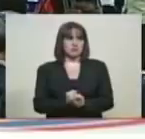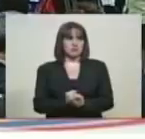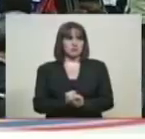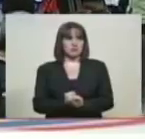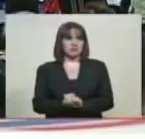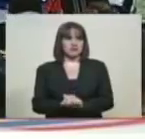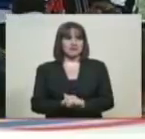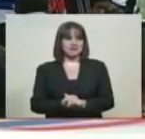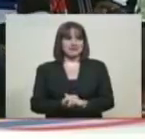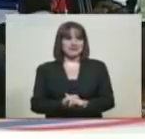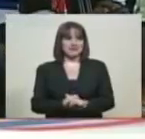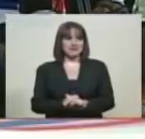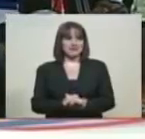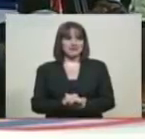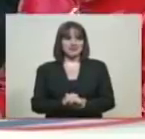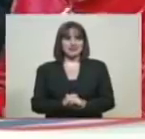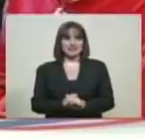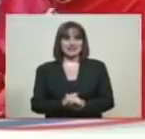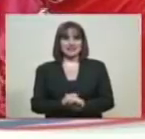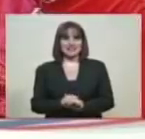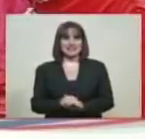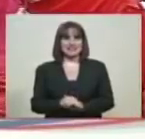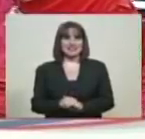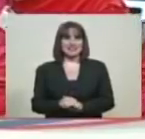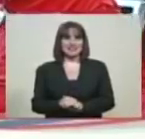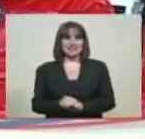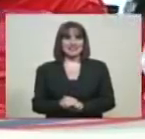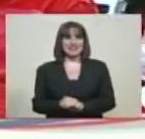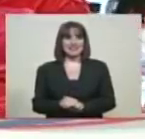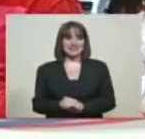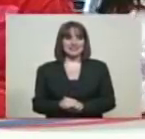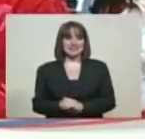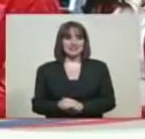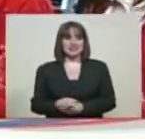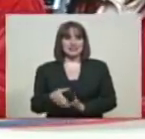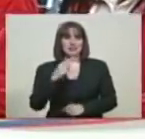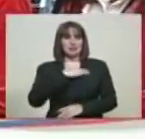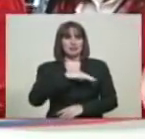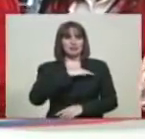otras fuentes históricas de la fortaleza de la izquierda venezuela